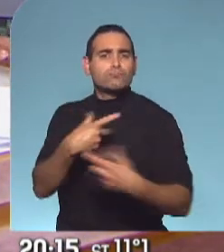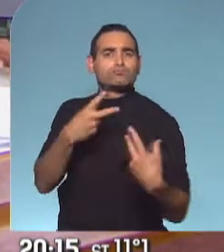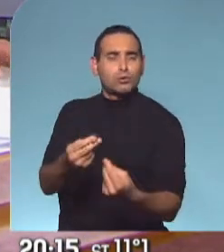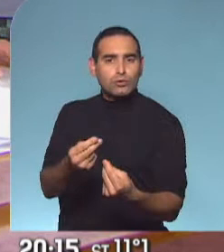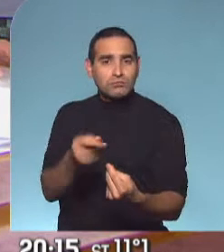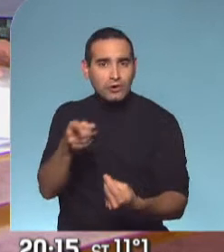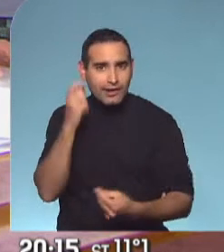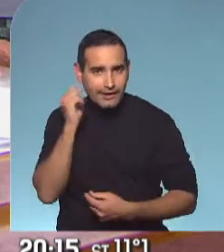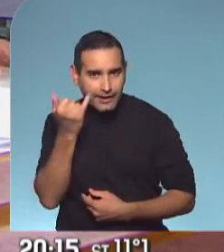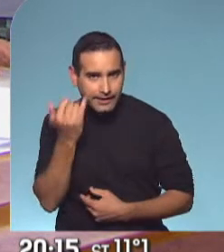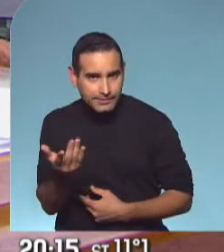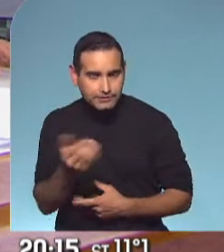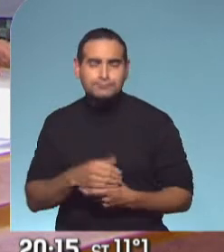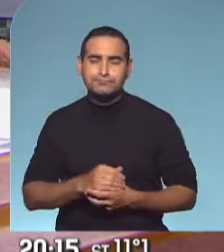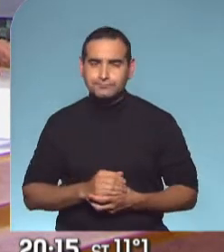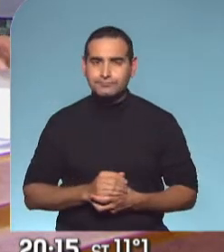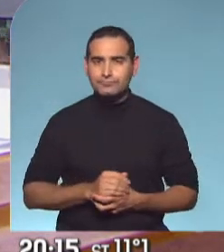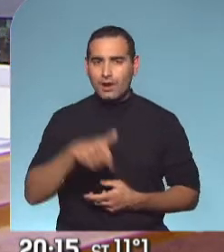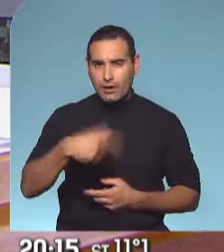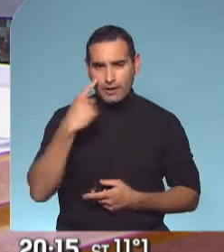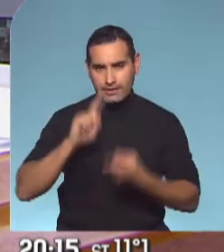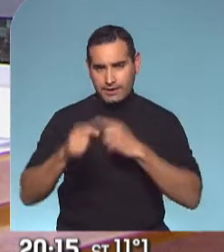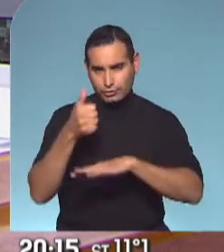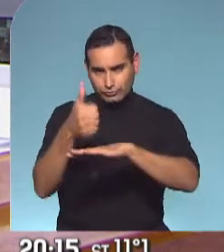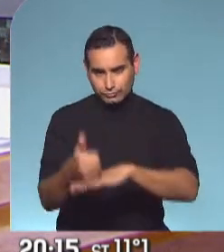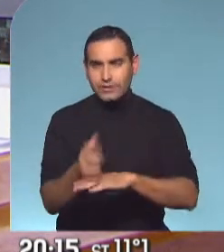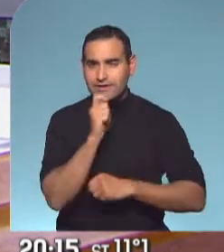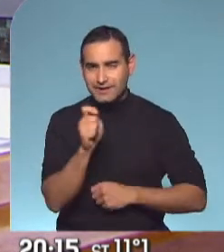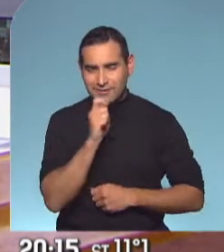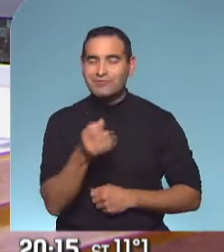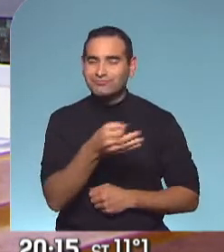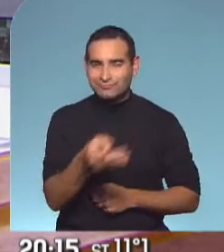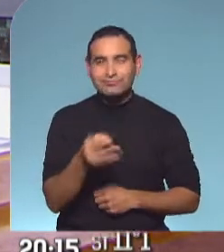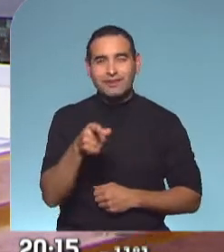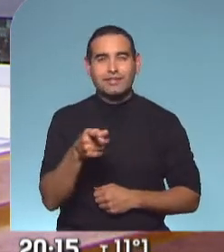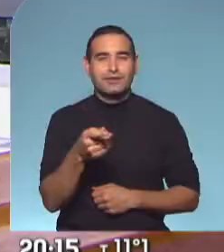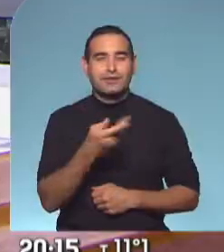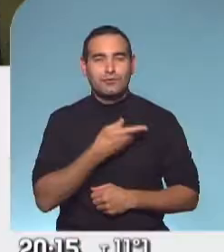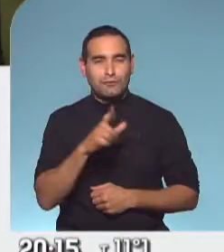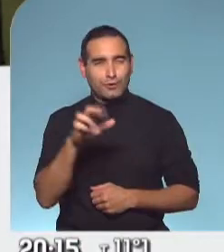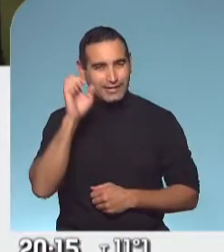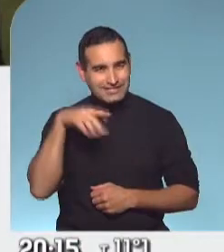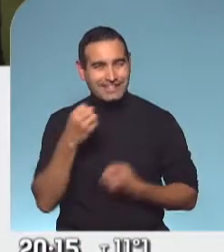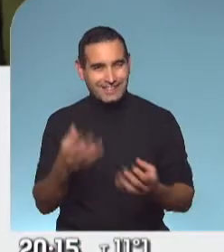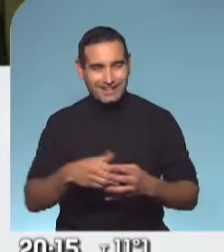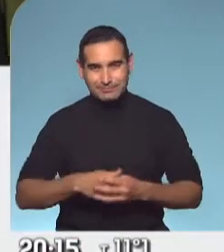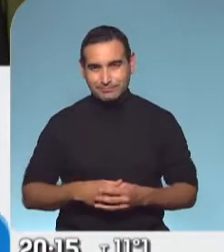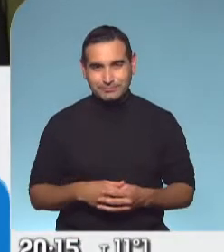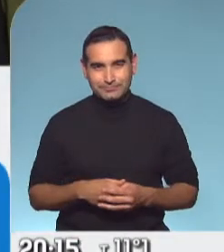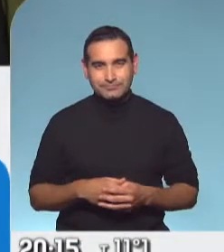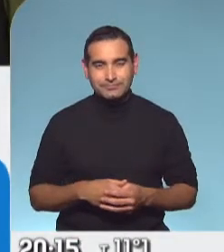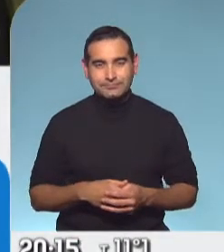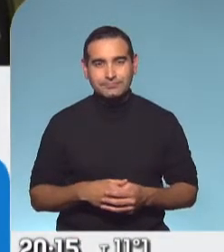por ser homosexual. Tenemos un móvil y vamos a realizar una entrevista. Claro que sí, estamos con Florencia Rodríguez. Flor, ¿cómo estás con este tema?